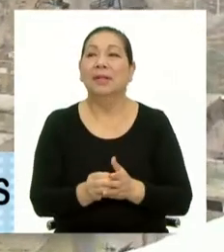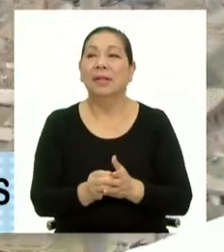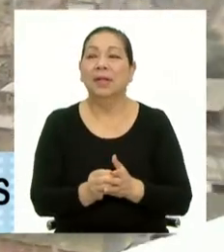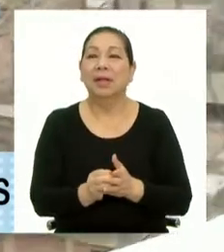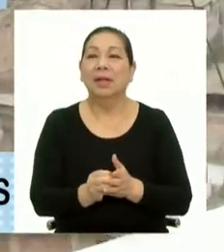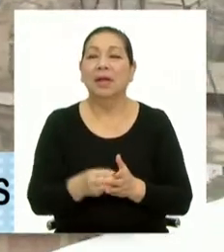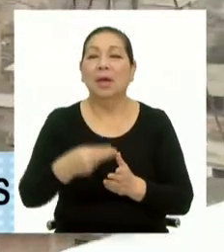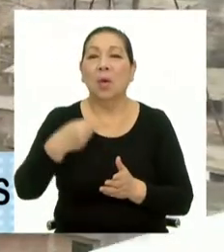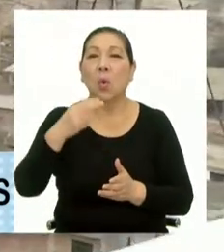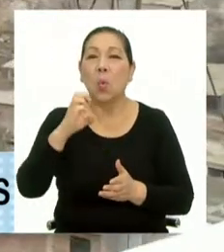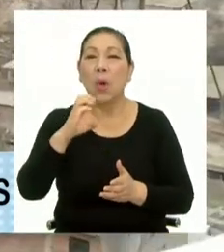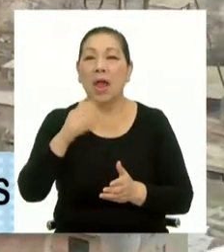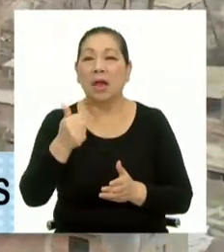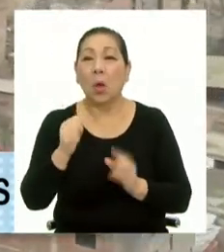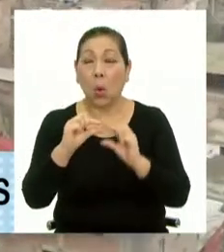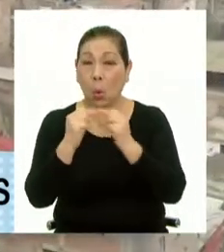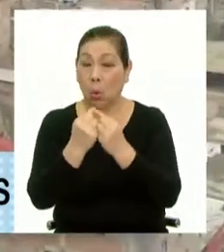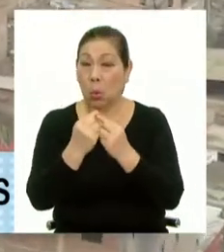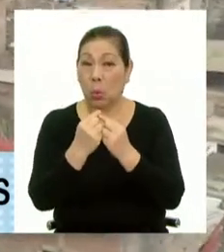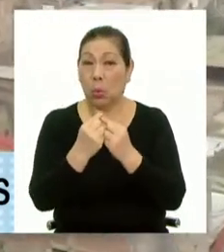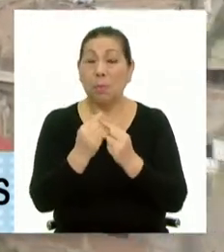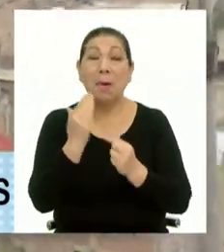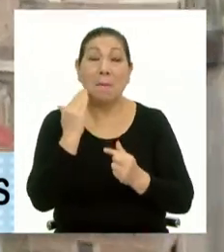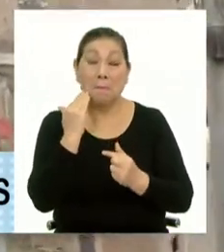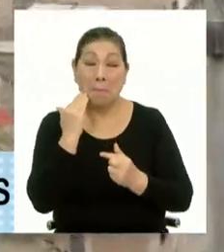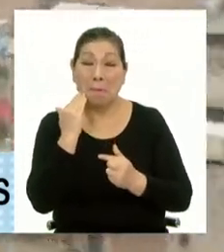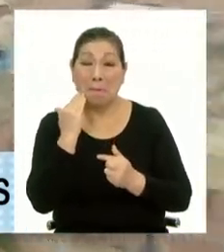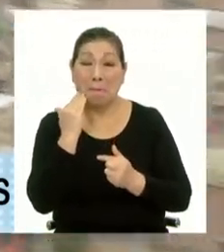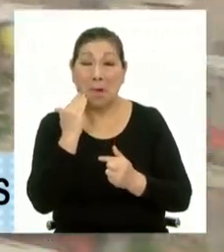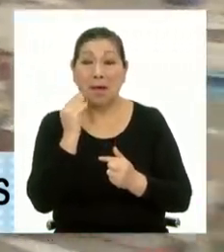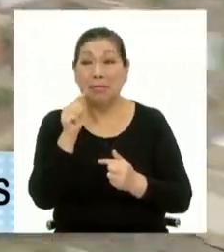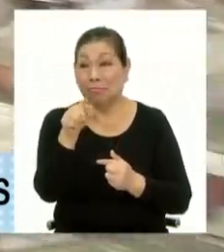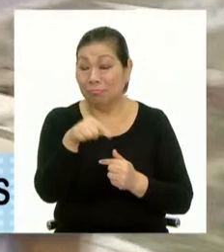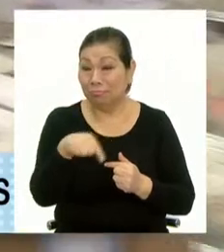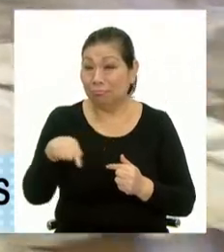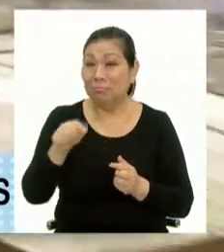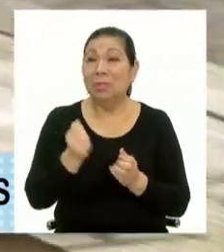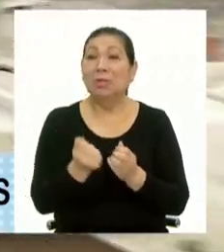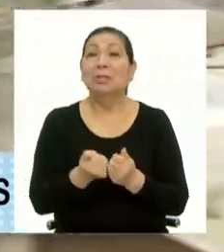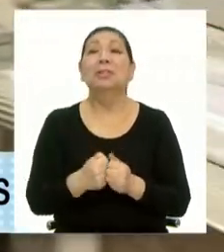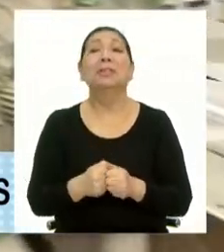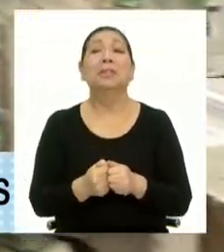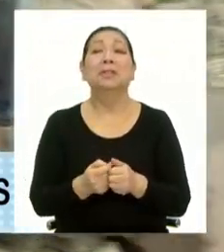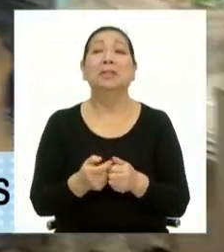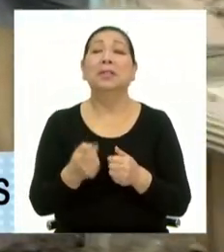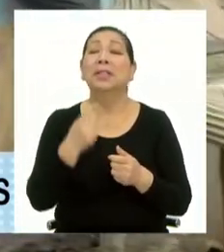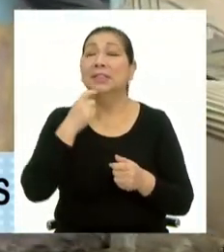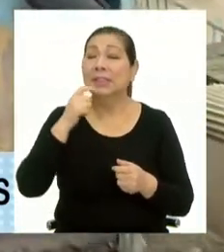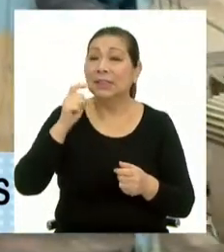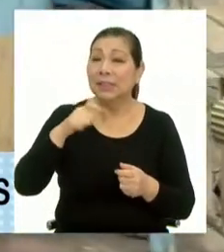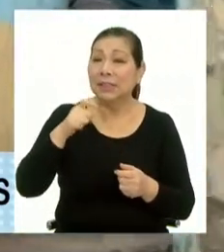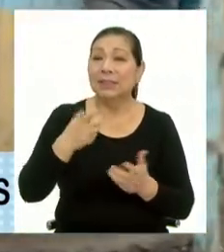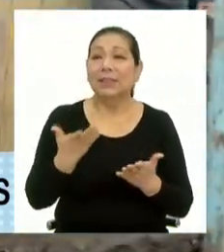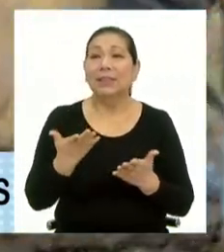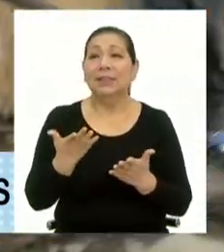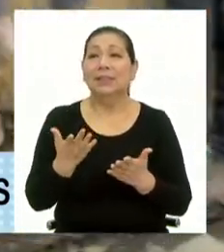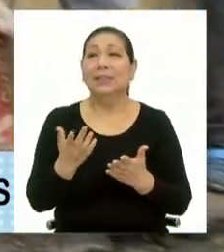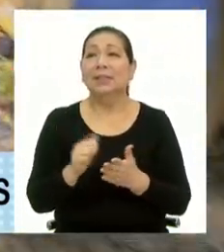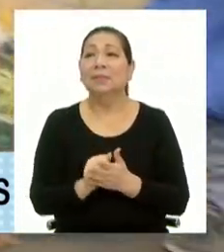de Huanca, donde un grupo de mamitas específicamente se han puesto sus necesidades al